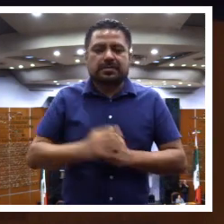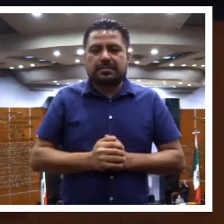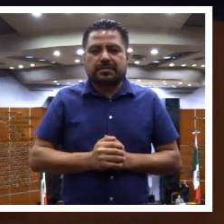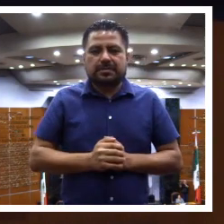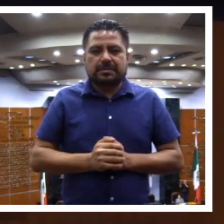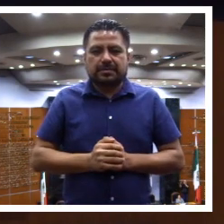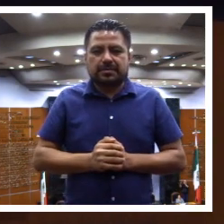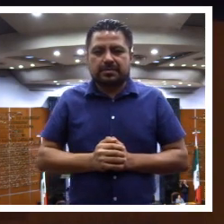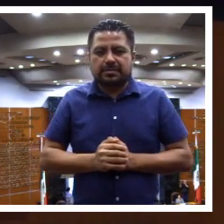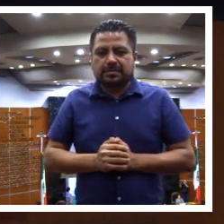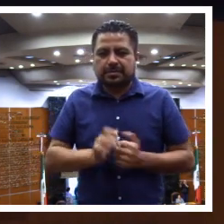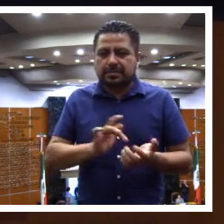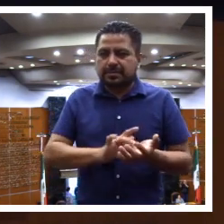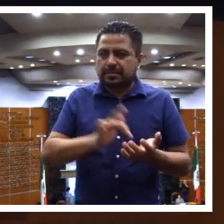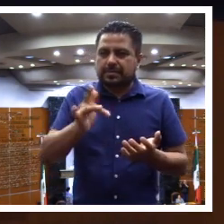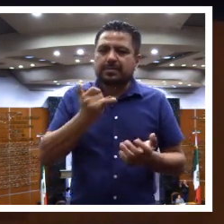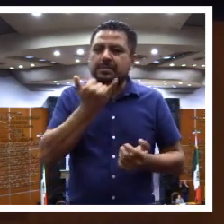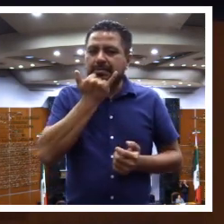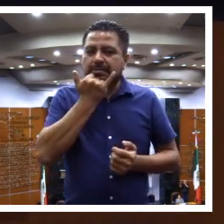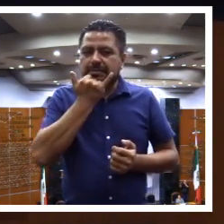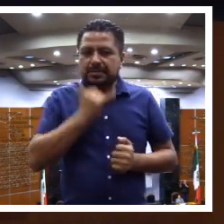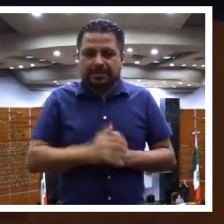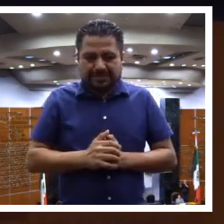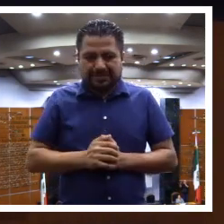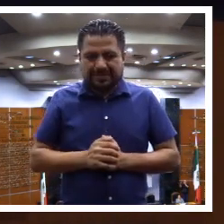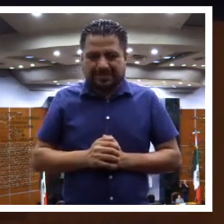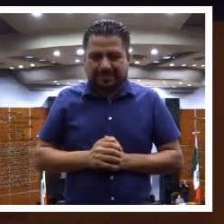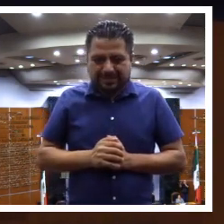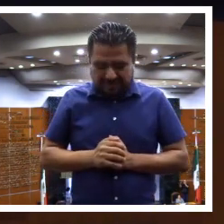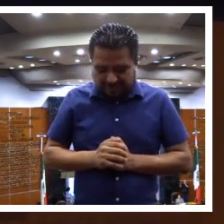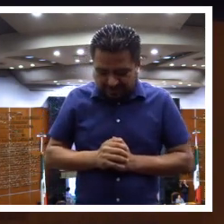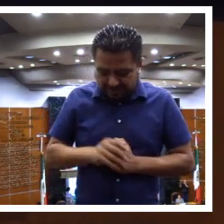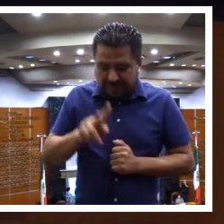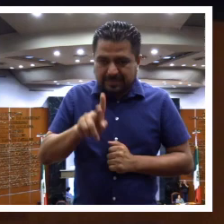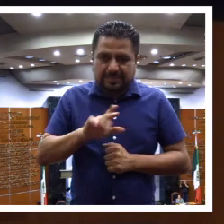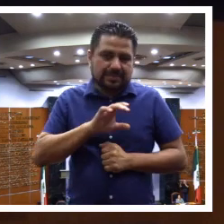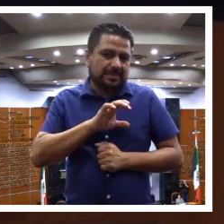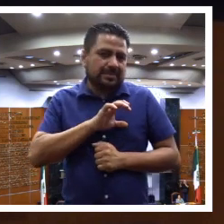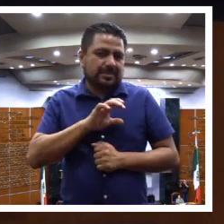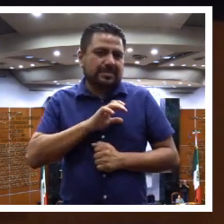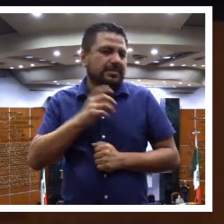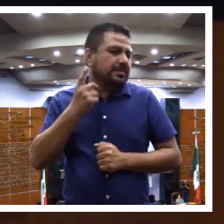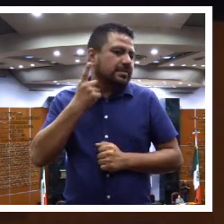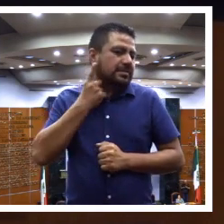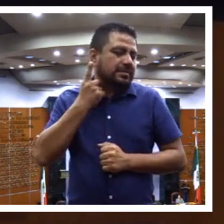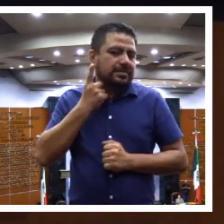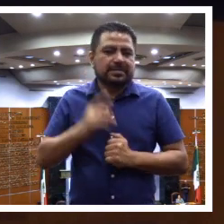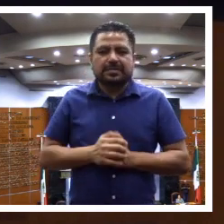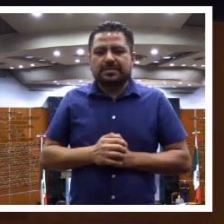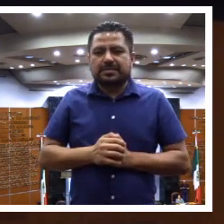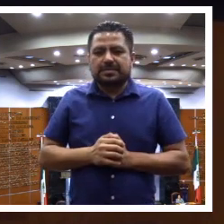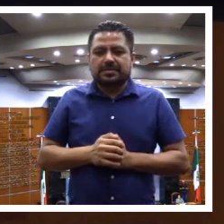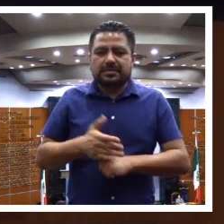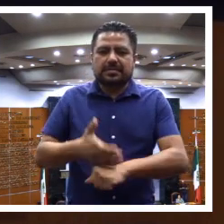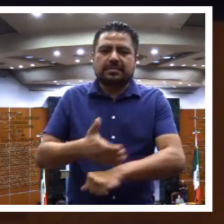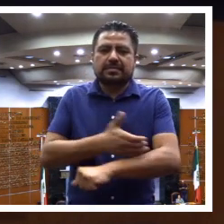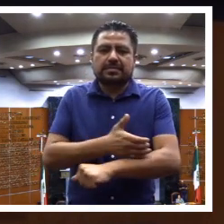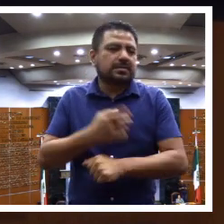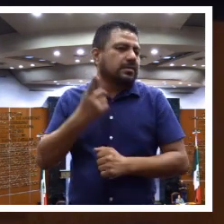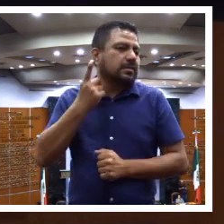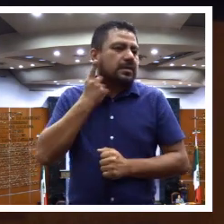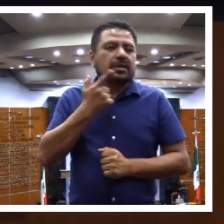diputada Gracias una disculpa apreciable diputada compañeras